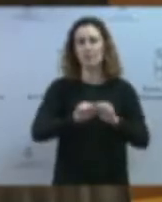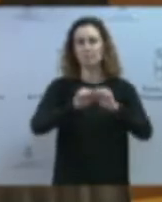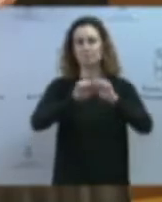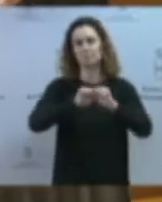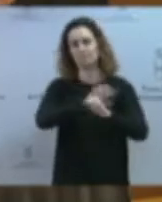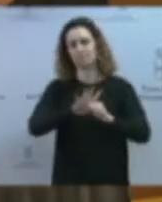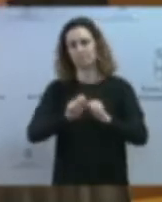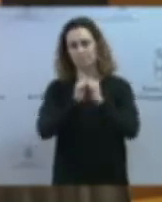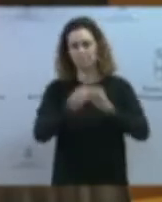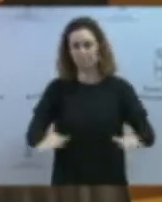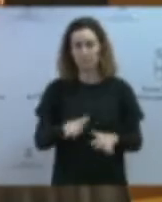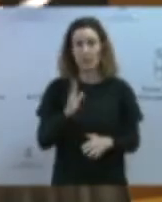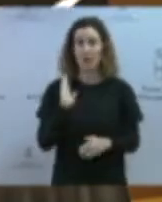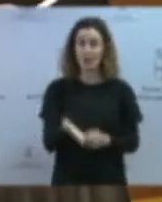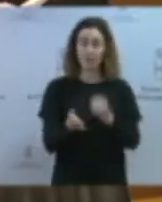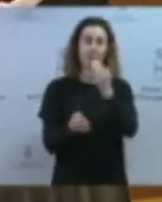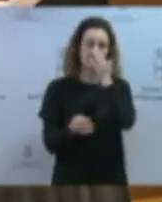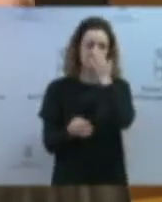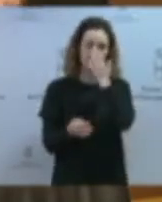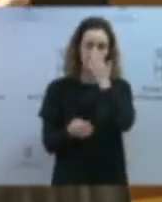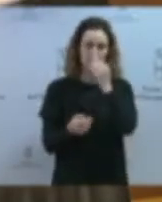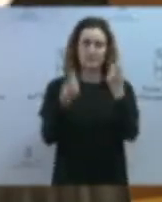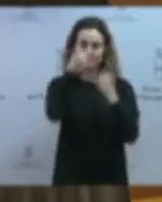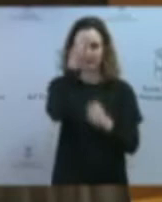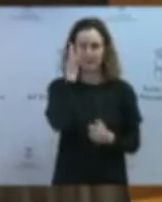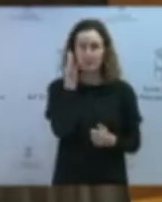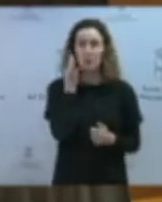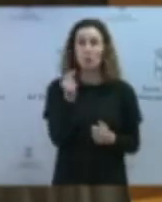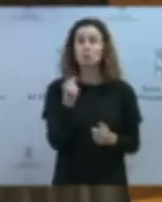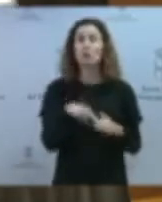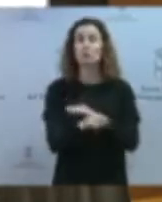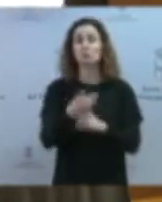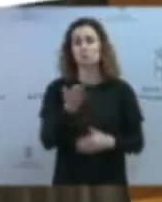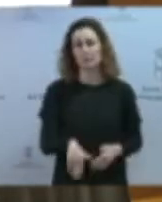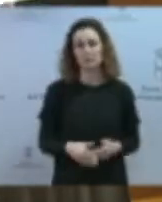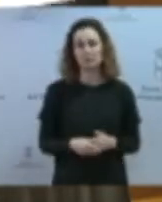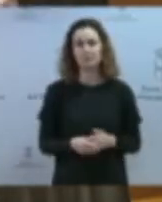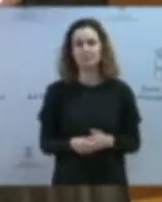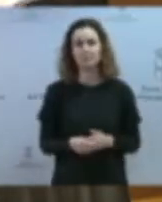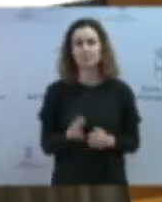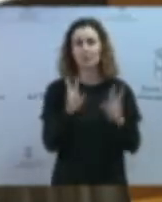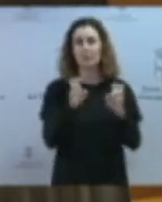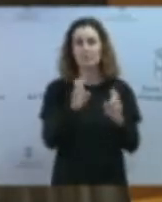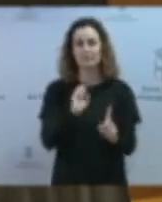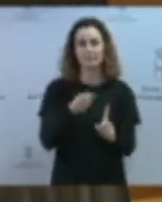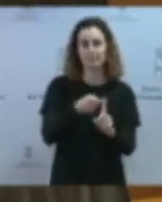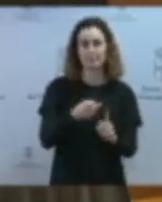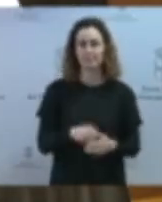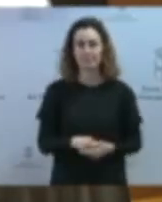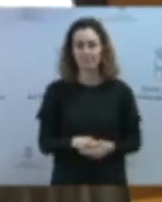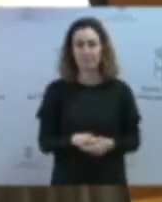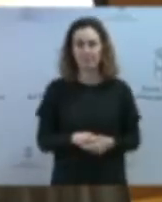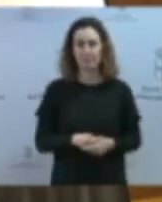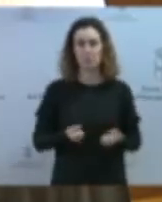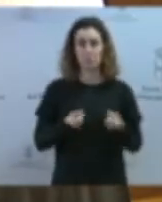y alumnas con menos recursos. Y volvemos al tema central. La reducción de las ratios, afirma el estudio,